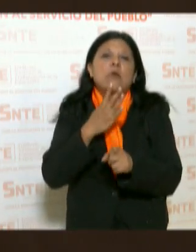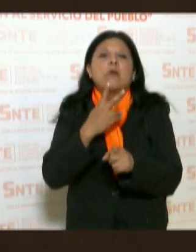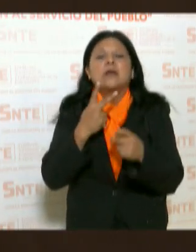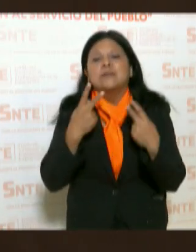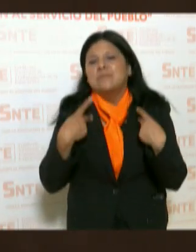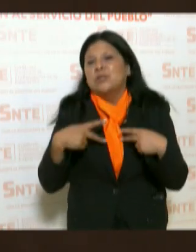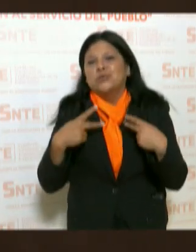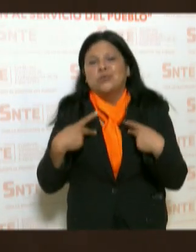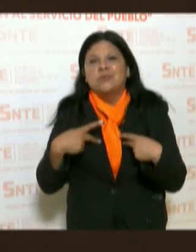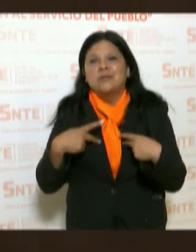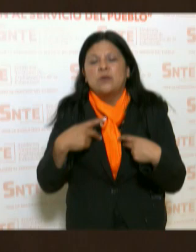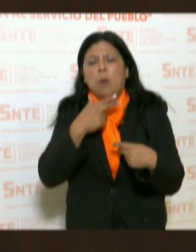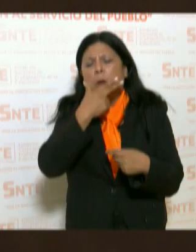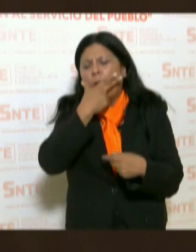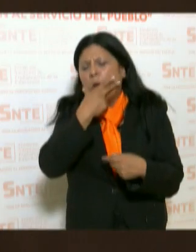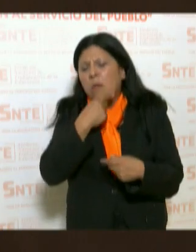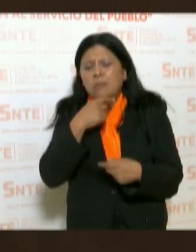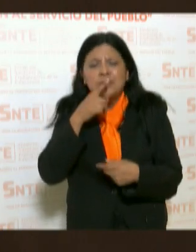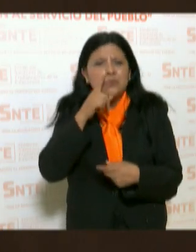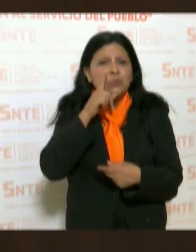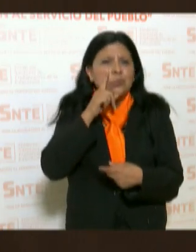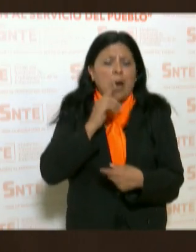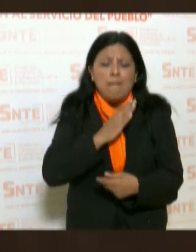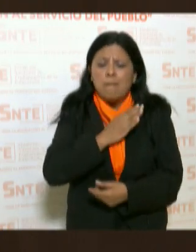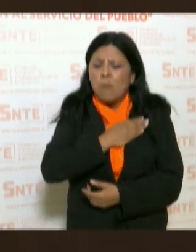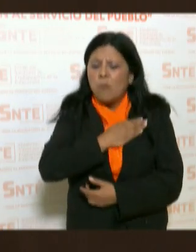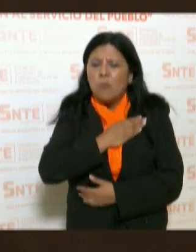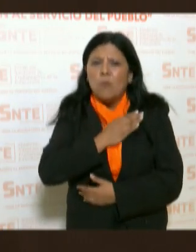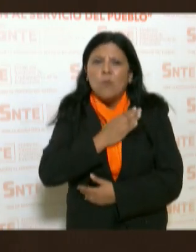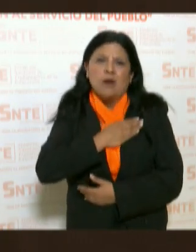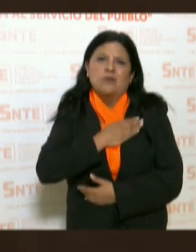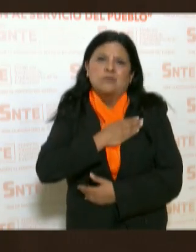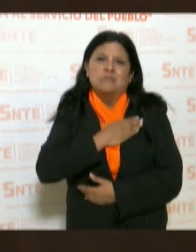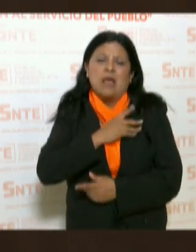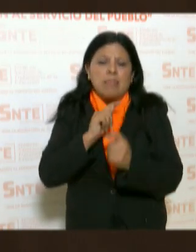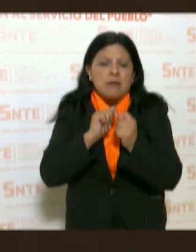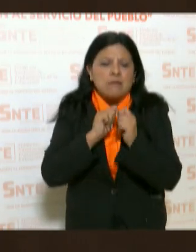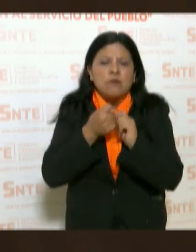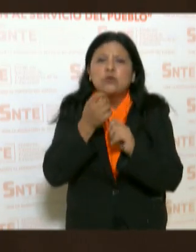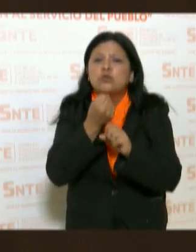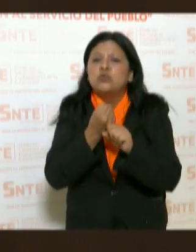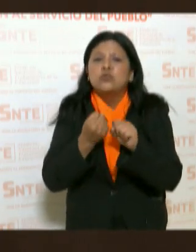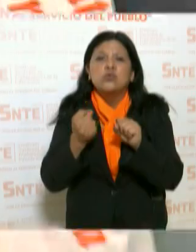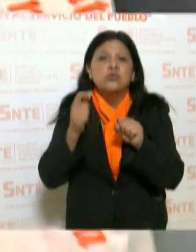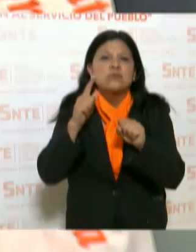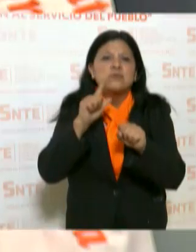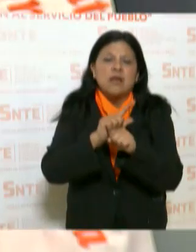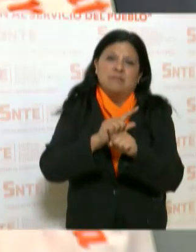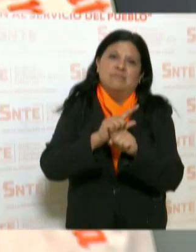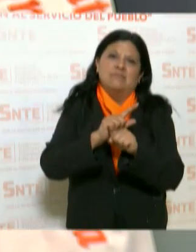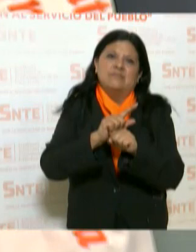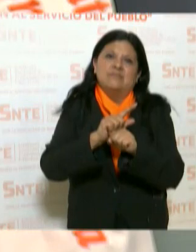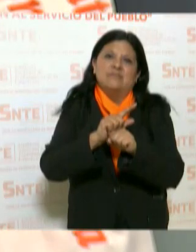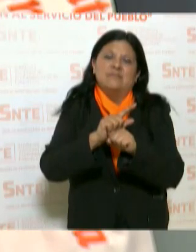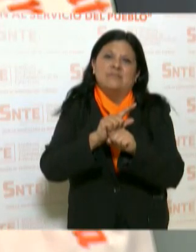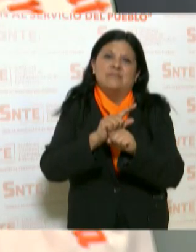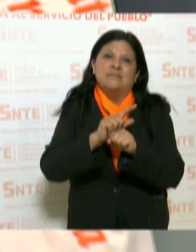hombres, mujeres con dimensión social, que como